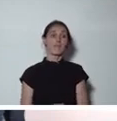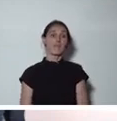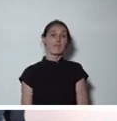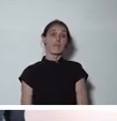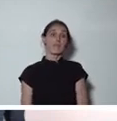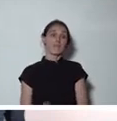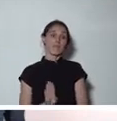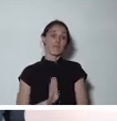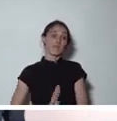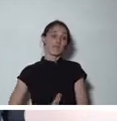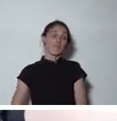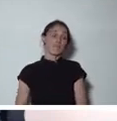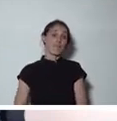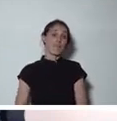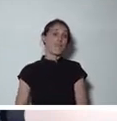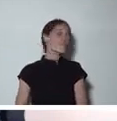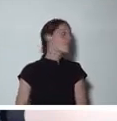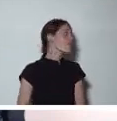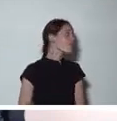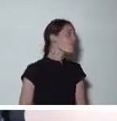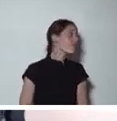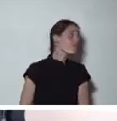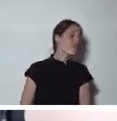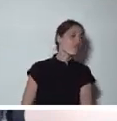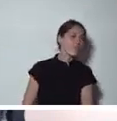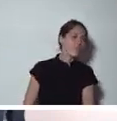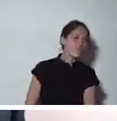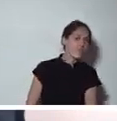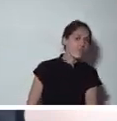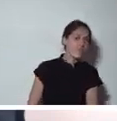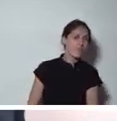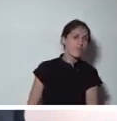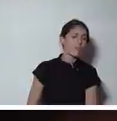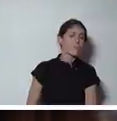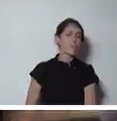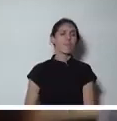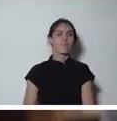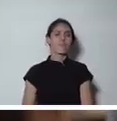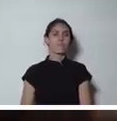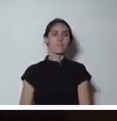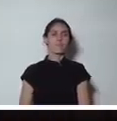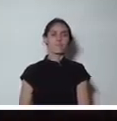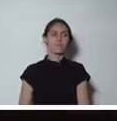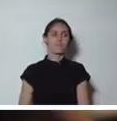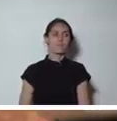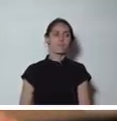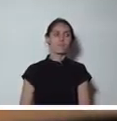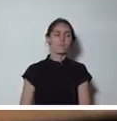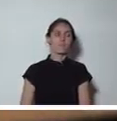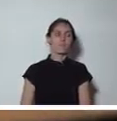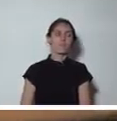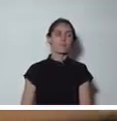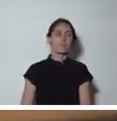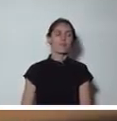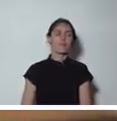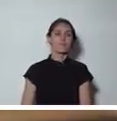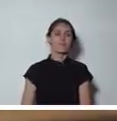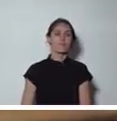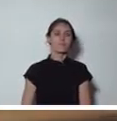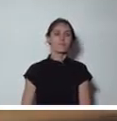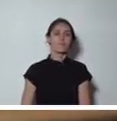tengo Tengo el honor además de hacer de presentadora esto es como medio como un show en televisión en vivo